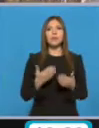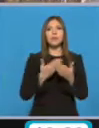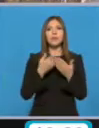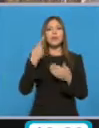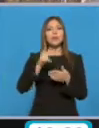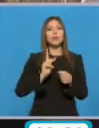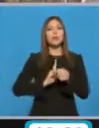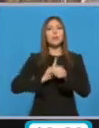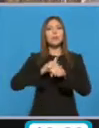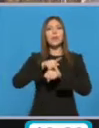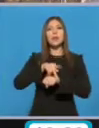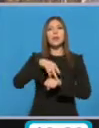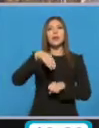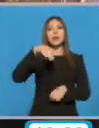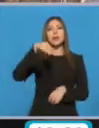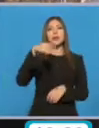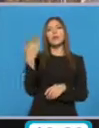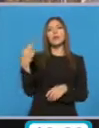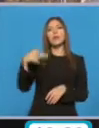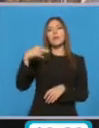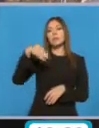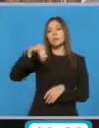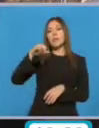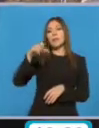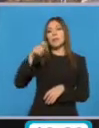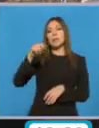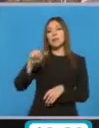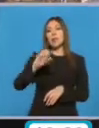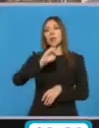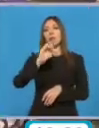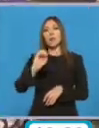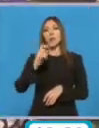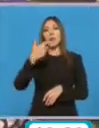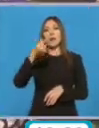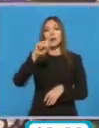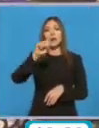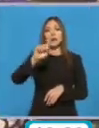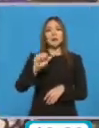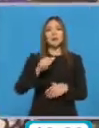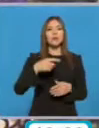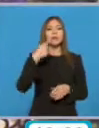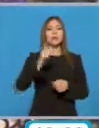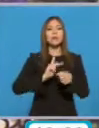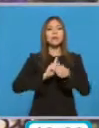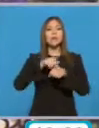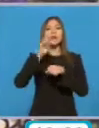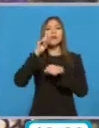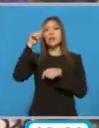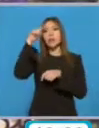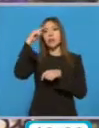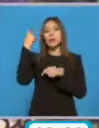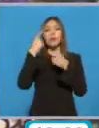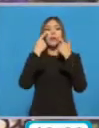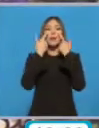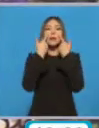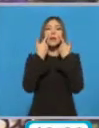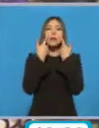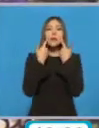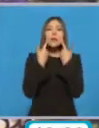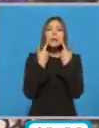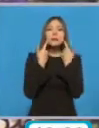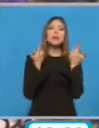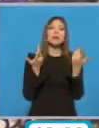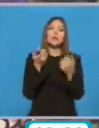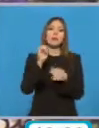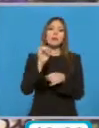piel mixta. Mixta. A grasa. Mixta a grasa. Y esa piel, a veces, es que se me marca mucho estas líneas de expresión. Sí,